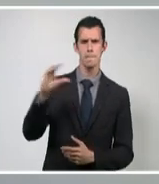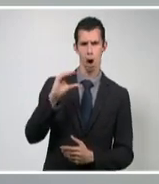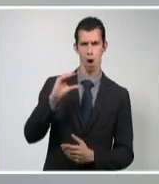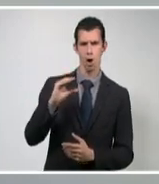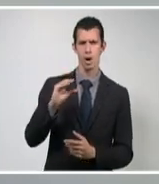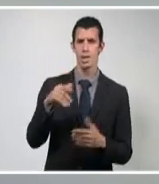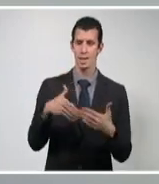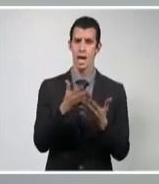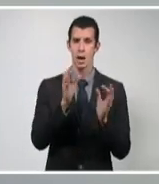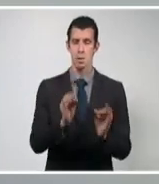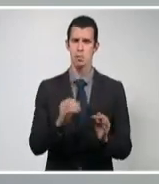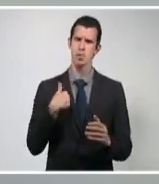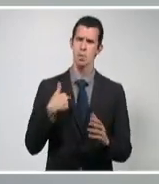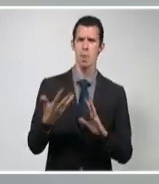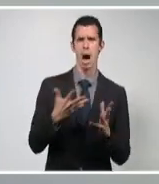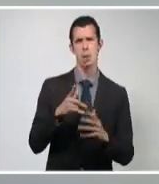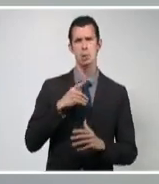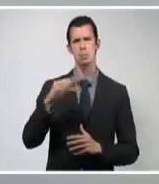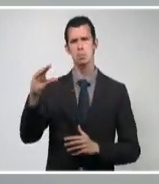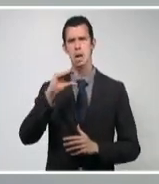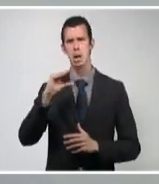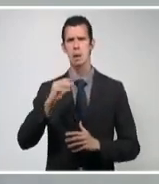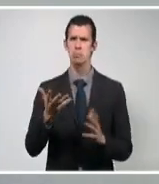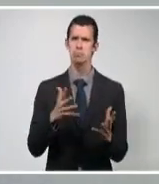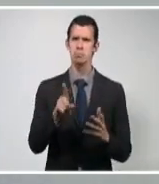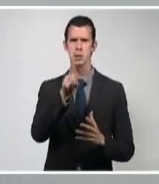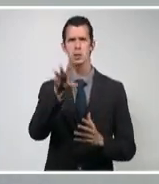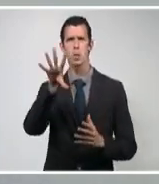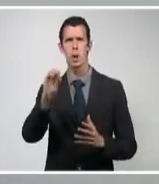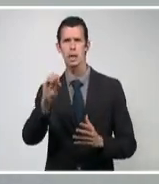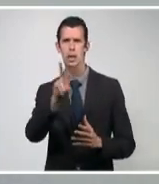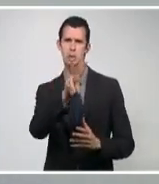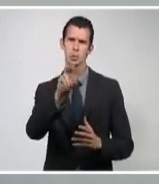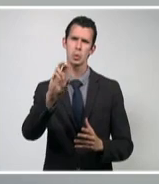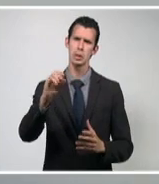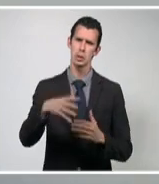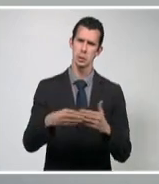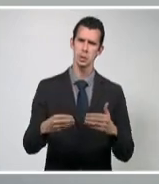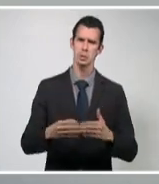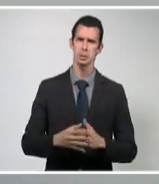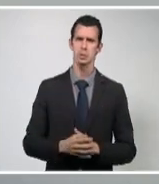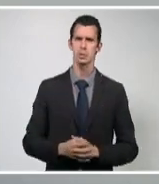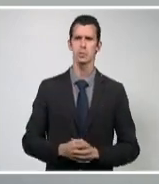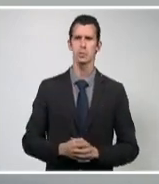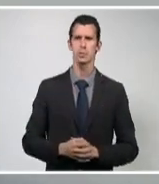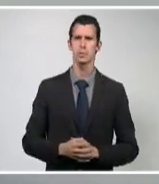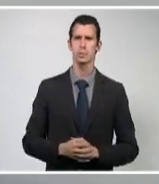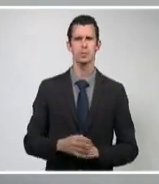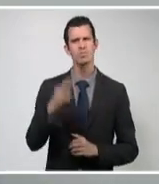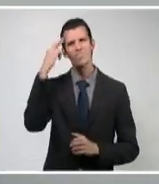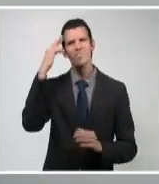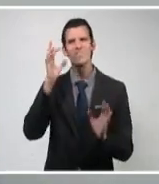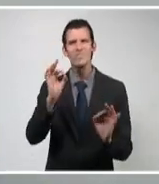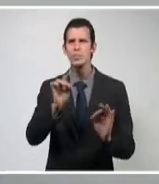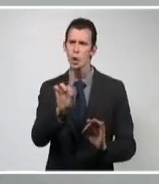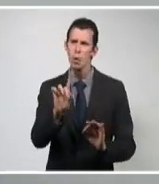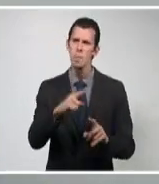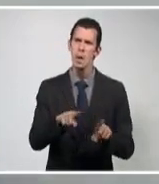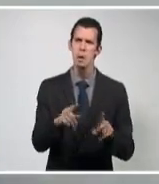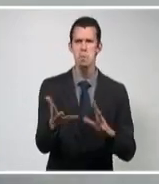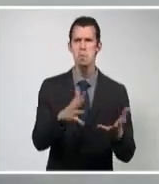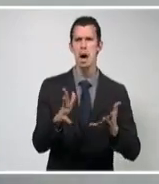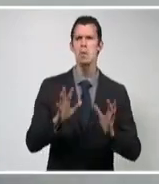fue aproximadamente entre 150 a 200 pesos. No recuerdo ahora con exactitud,